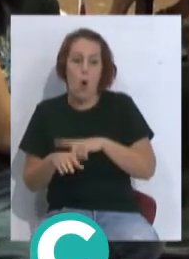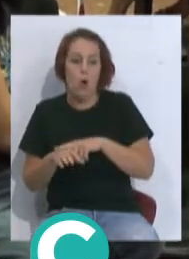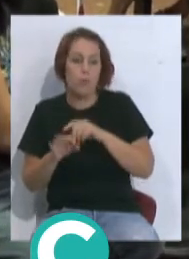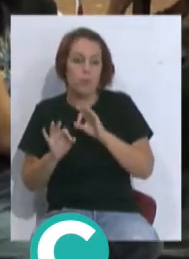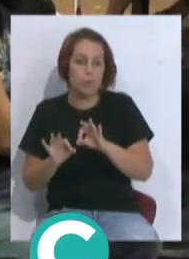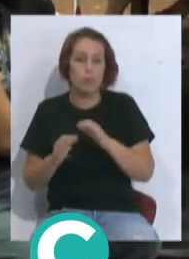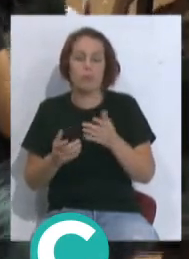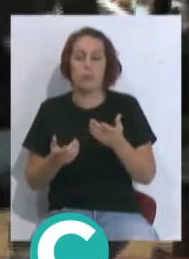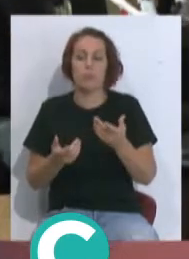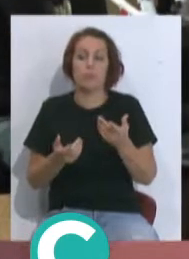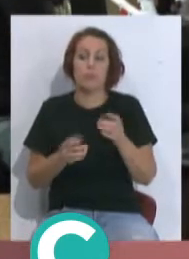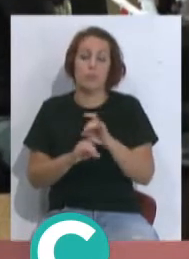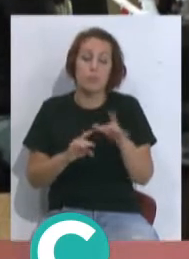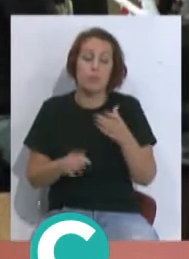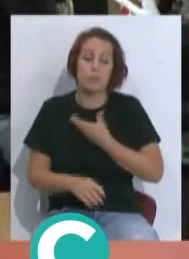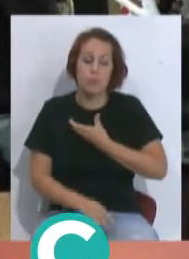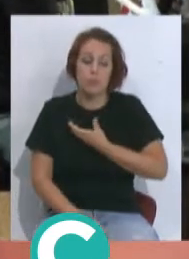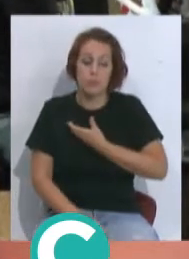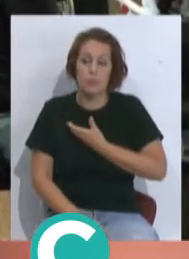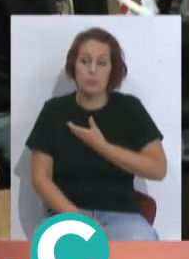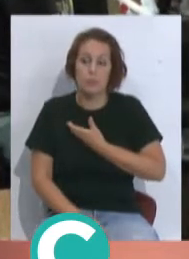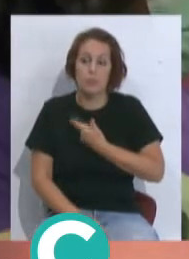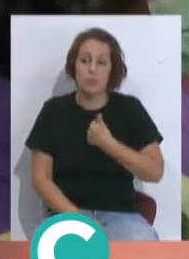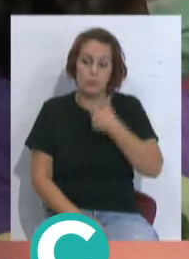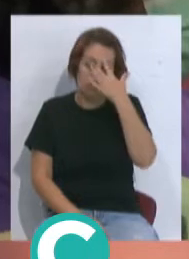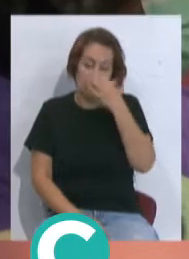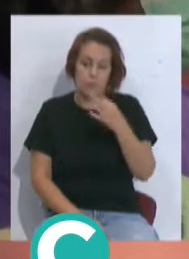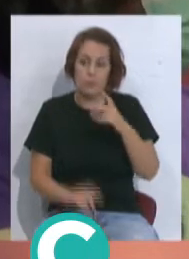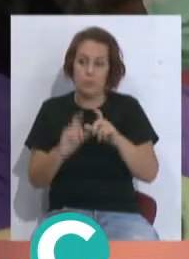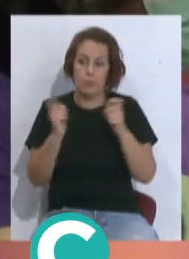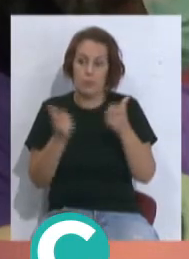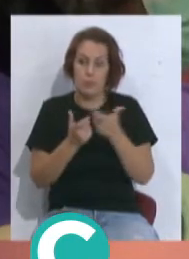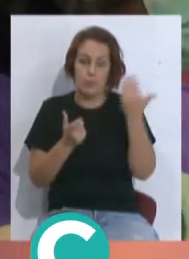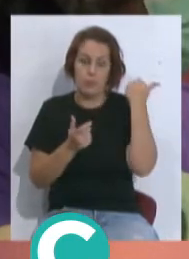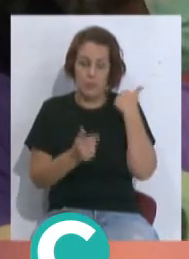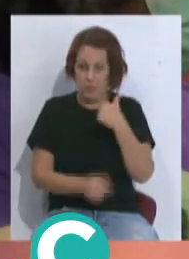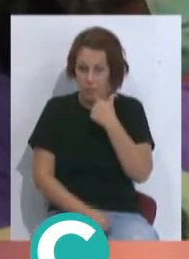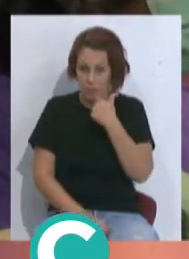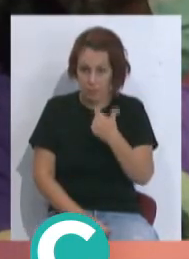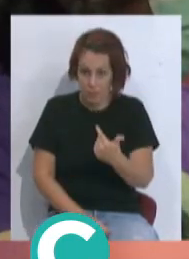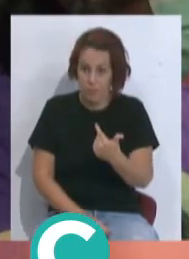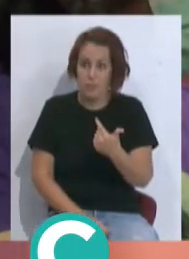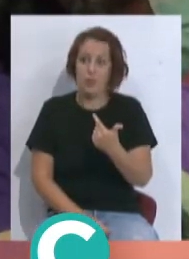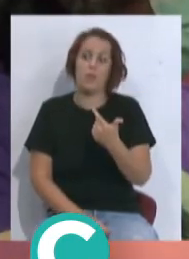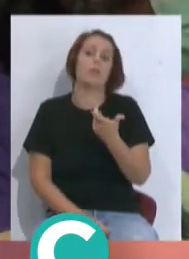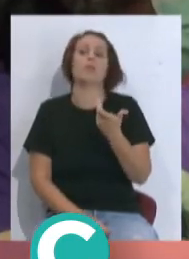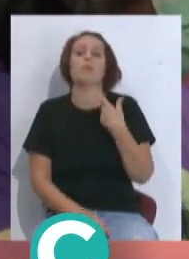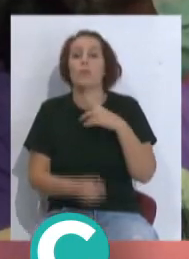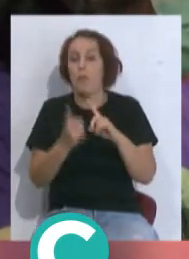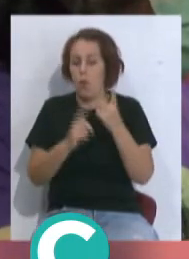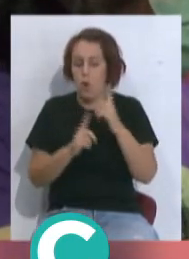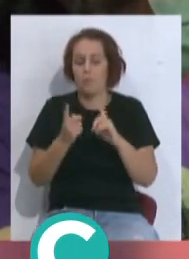hora o... Claro, es que el ayuntamiento creo que lo dijo en la reunión aquella que creo que se preguntó, bueno, sí, en el foro